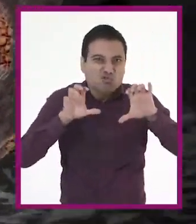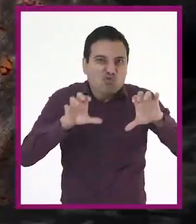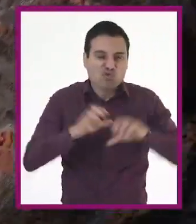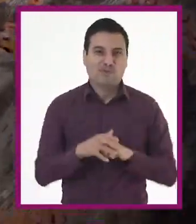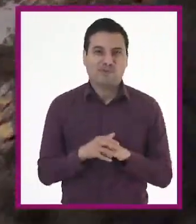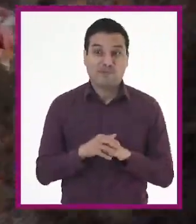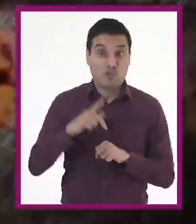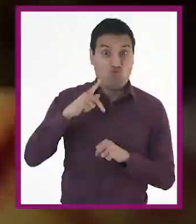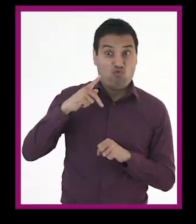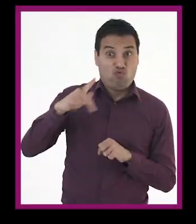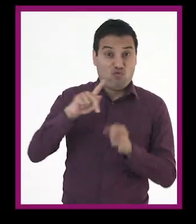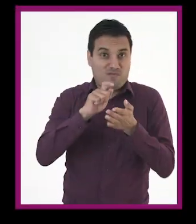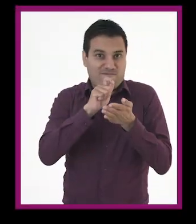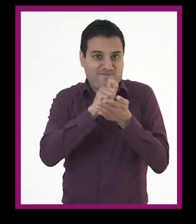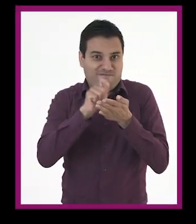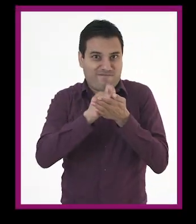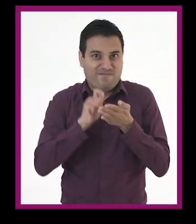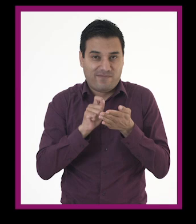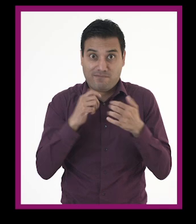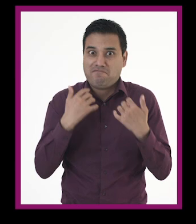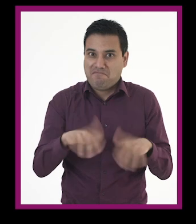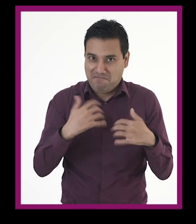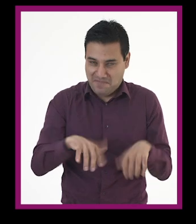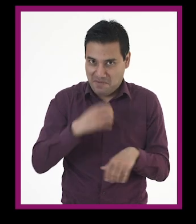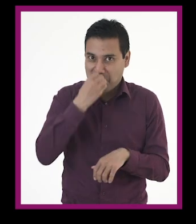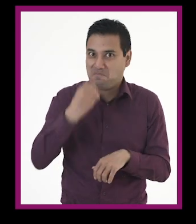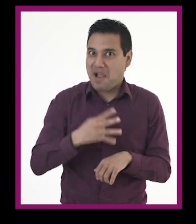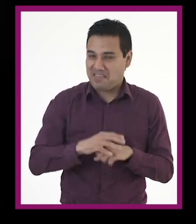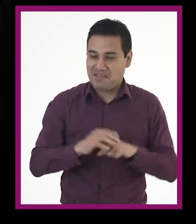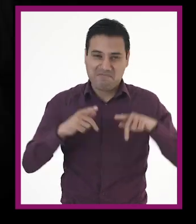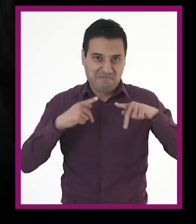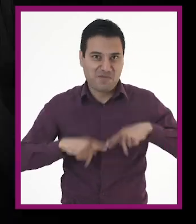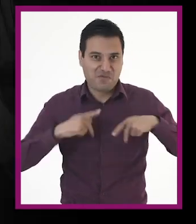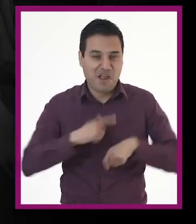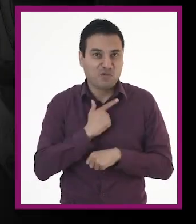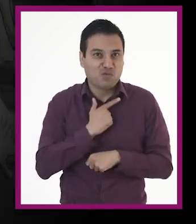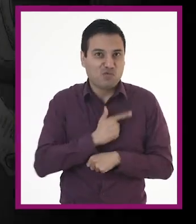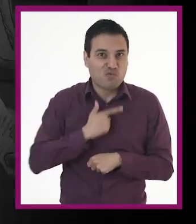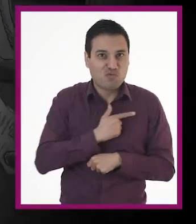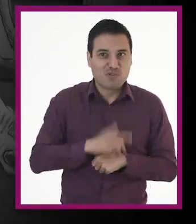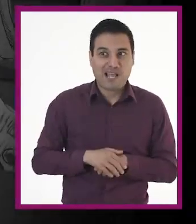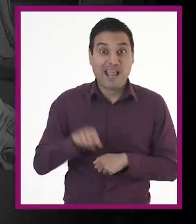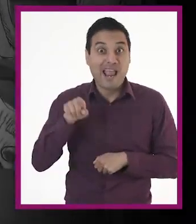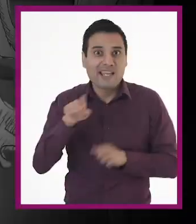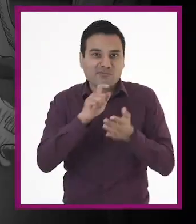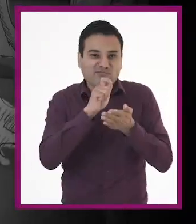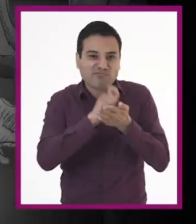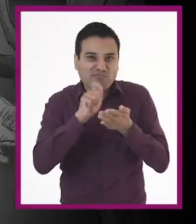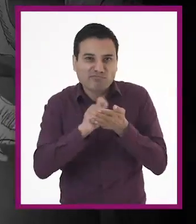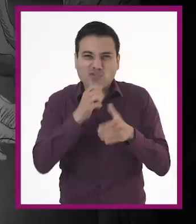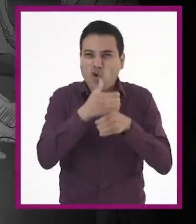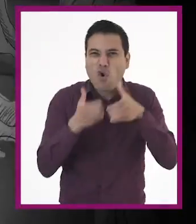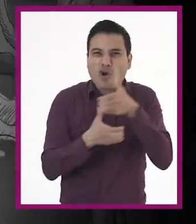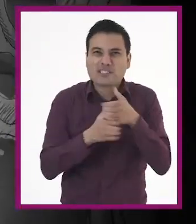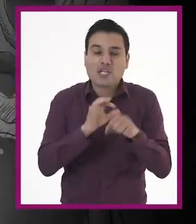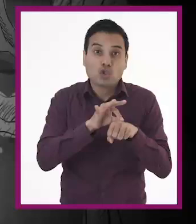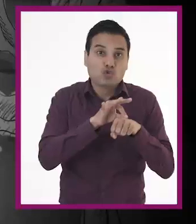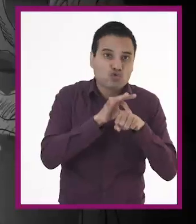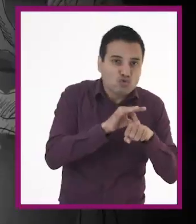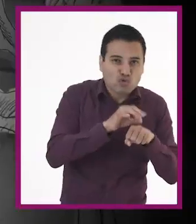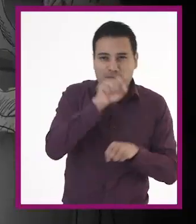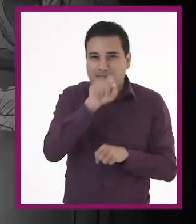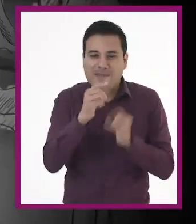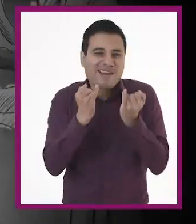párrafo. Su propuesta, aunque oscura, es brillante, pues con maestría inigualable transita del realismo cotidiano a